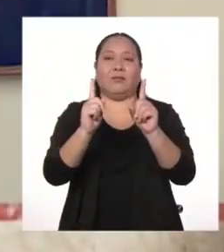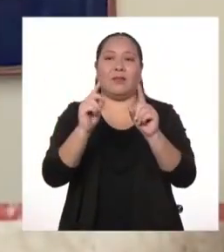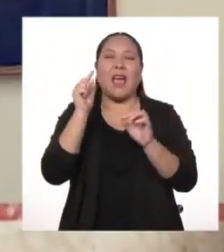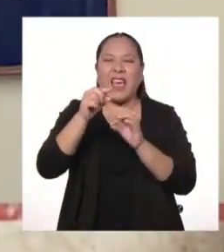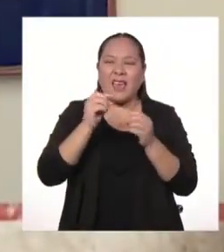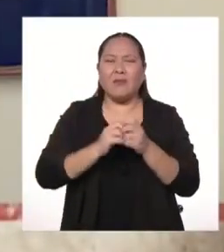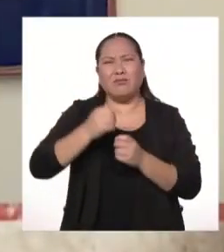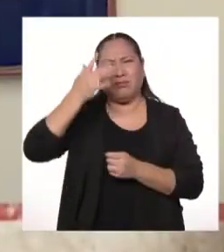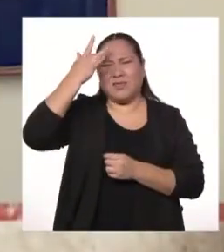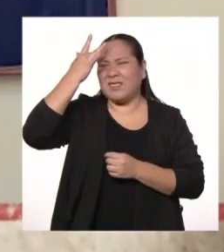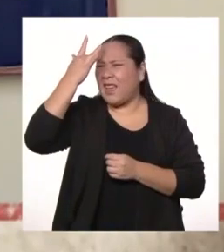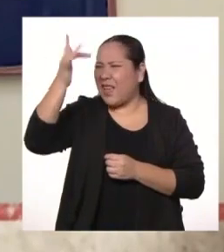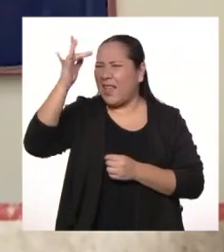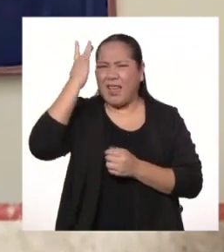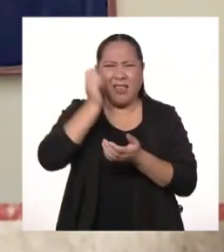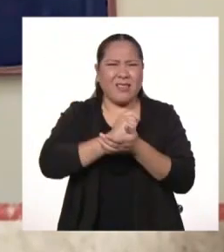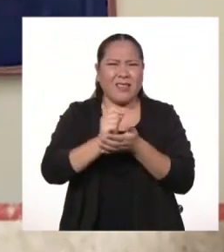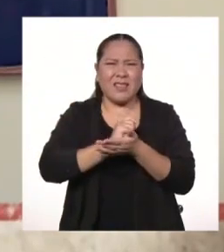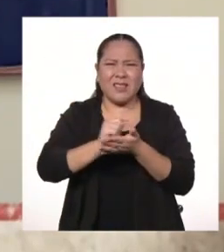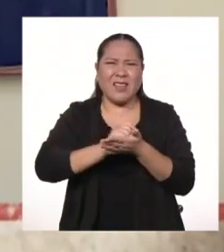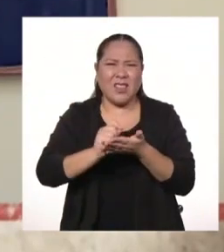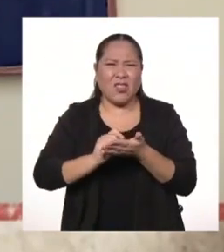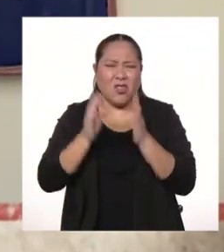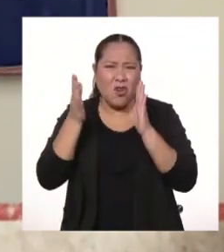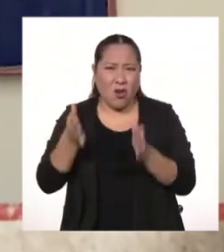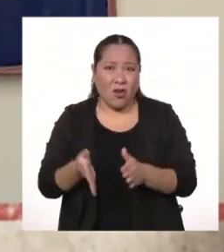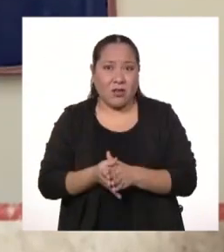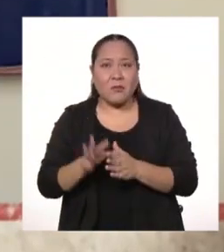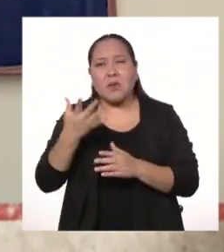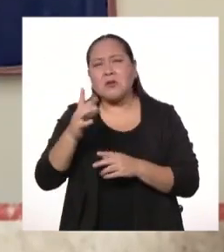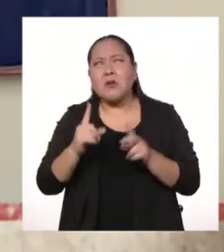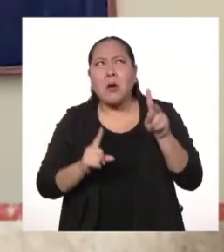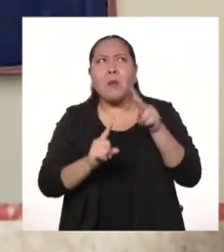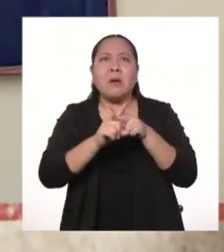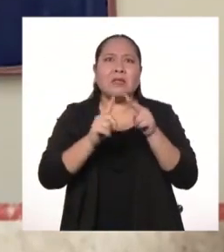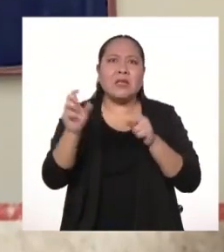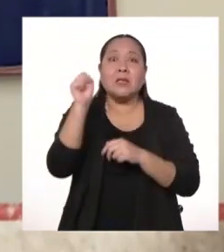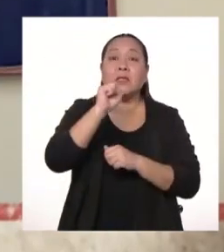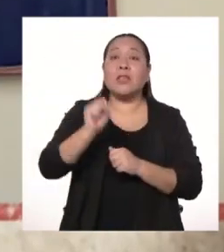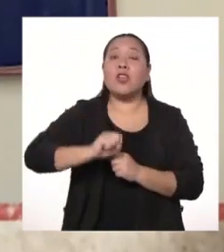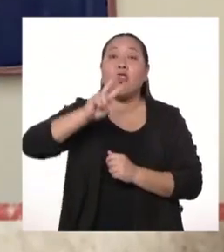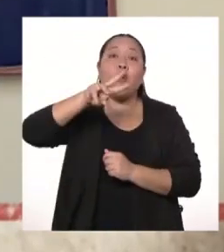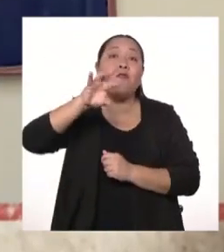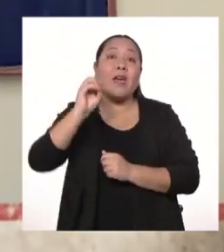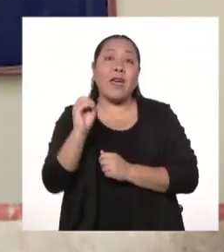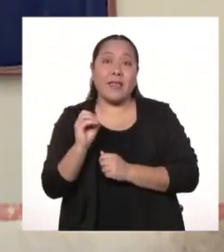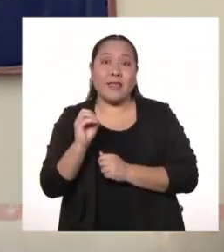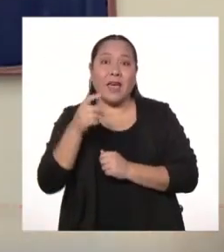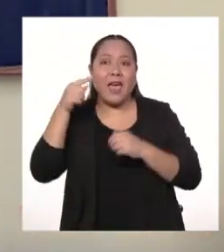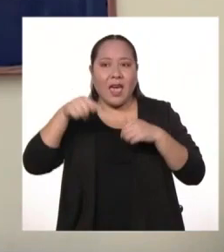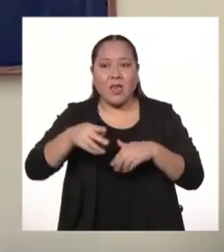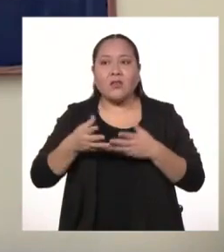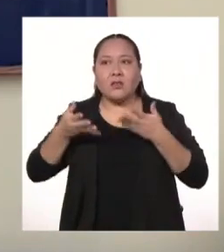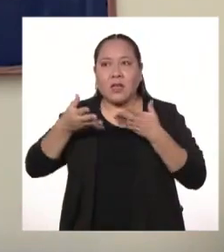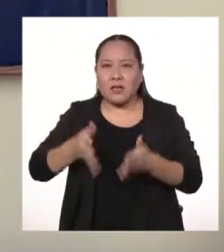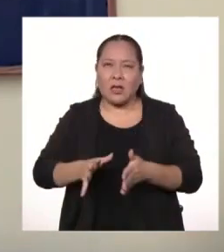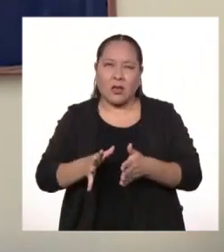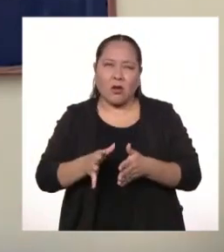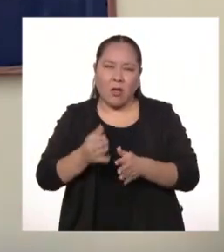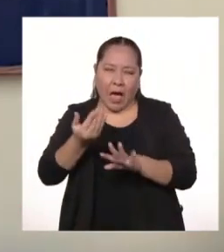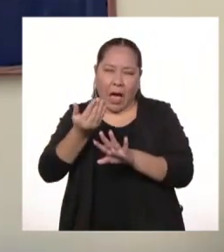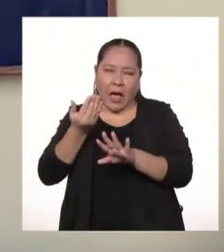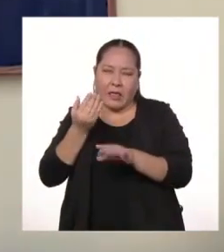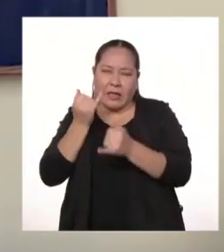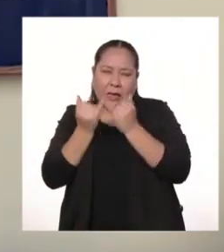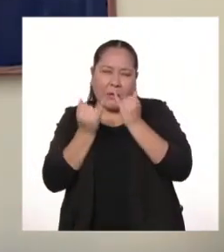de escritores que surgió más o menos a mediados del siglo XX, todos ellos nacidos en las postrimerías del XIX.